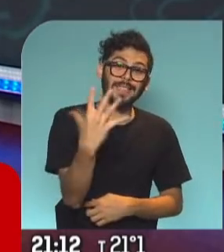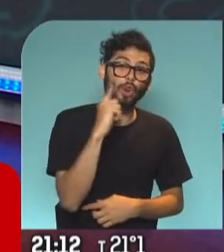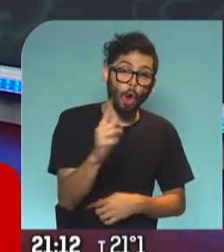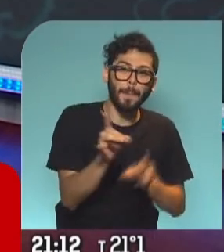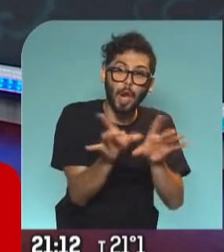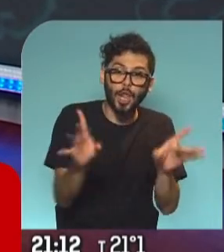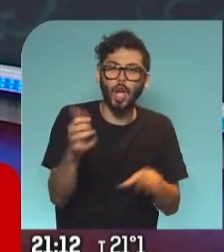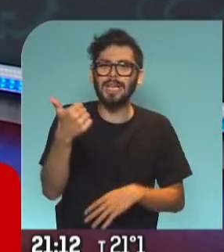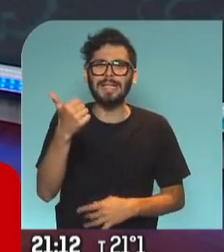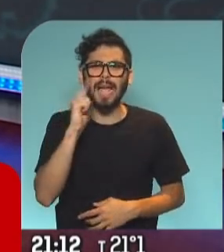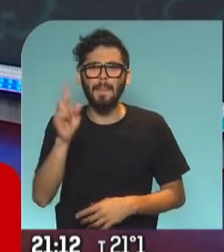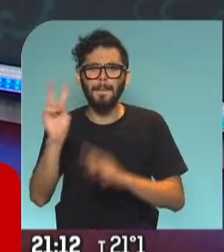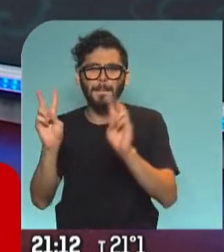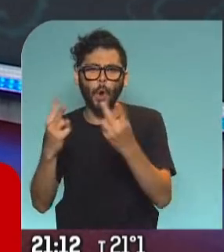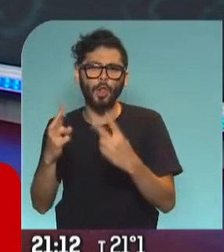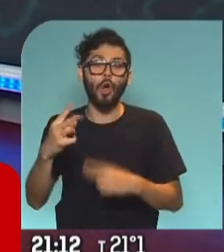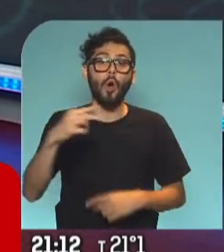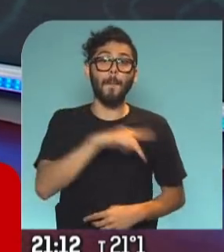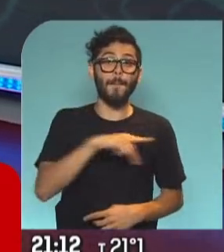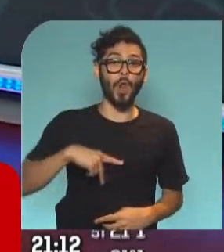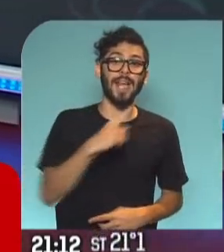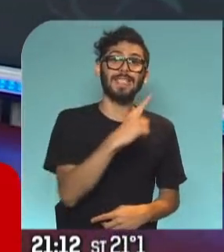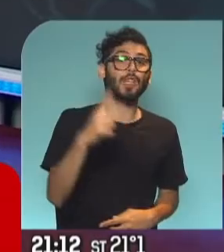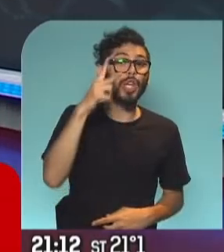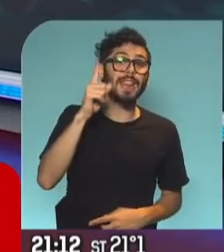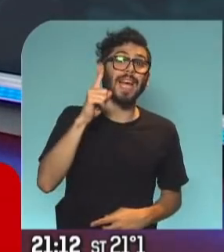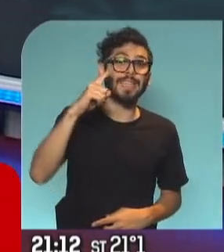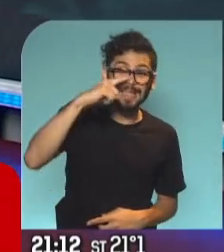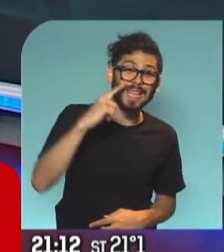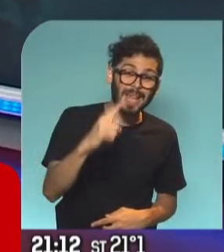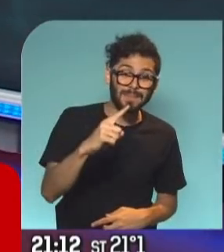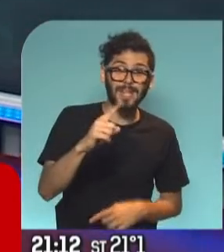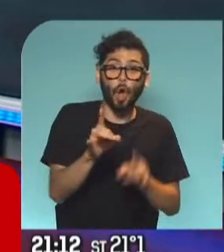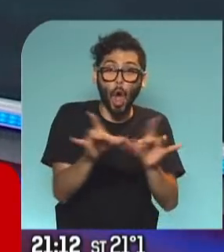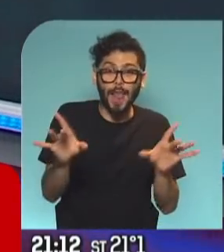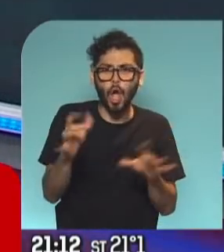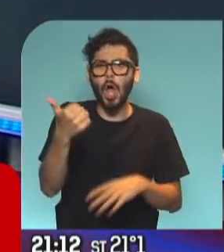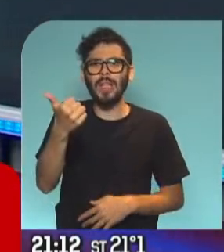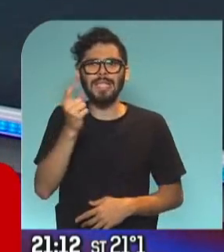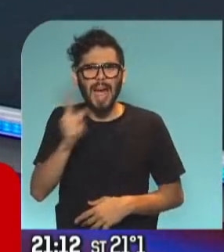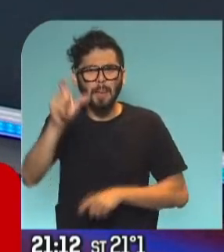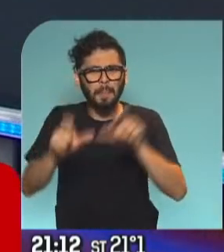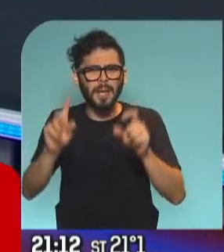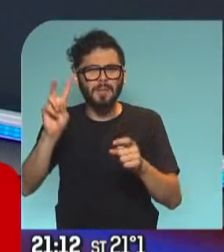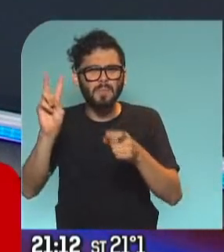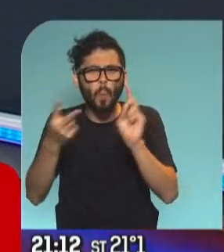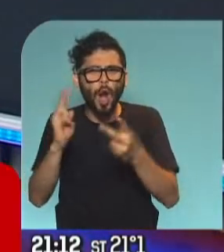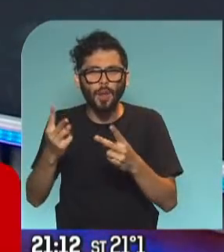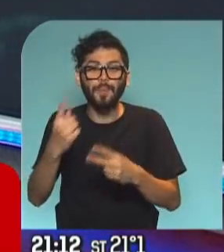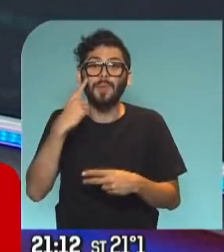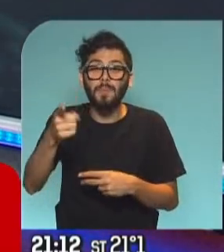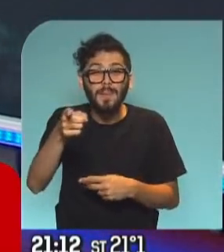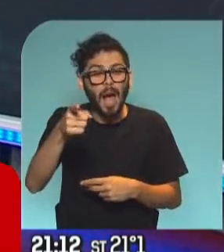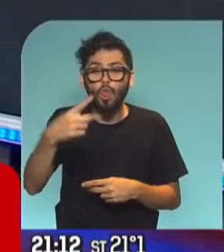recién, 187.000, 6.000 fallecidos. Y si mira usted el número de contagios de estas dos,